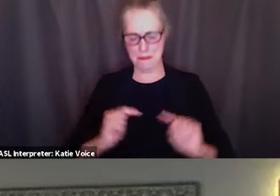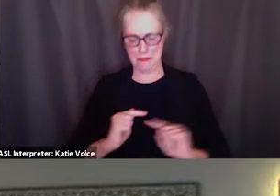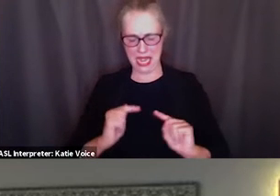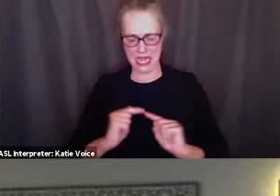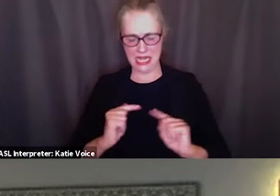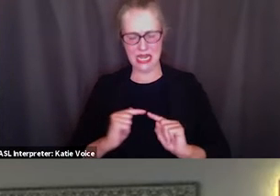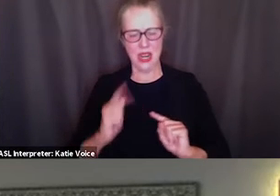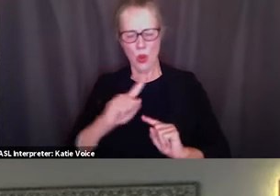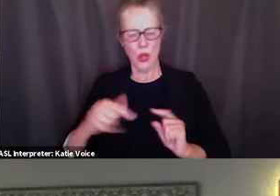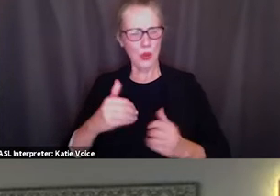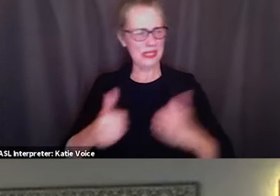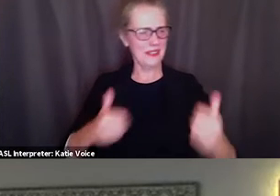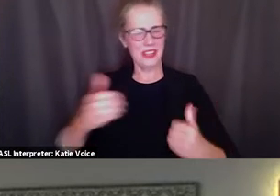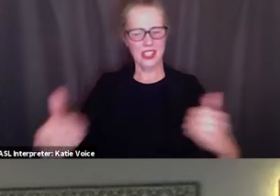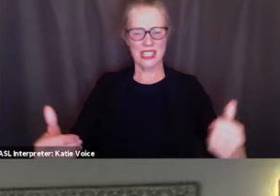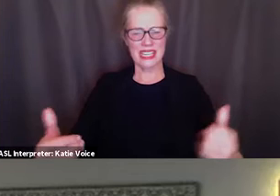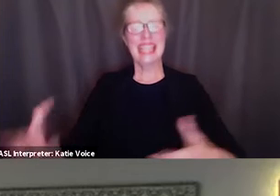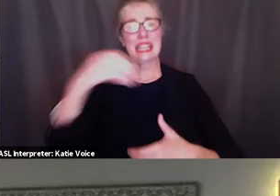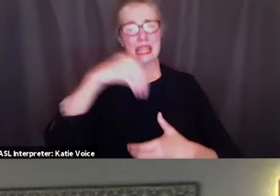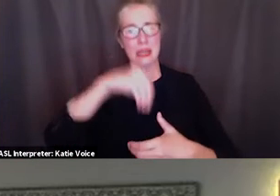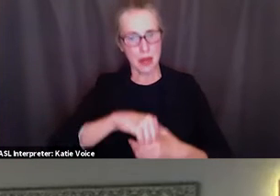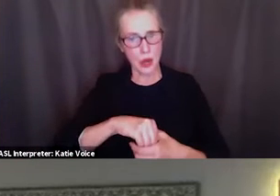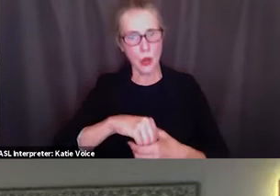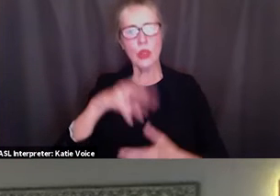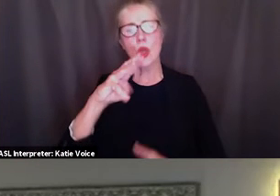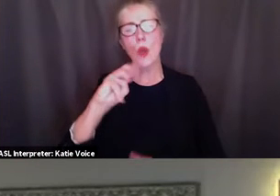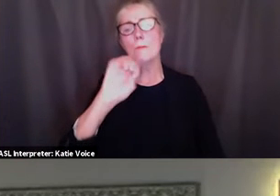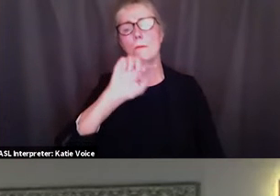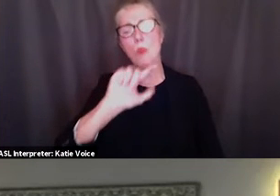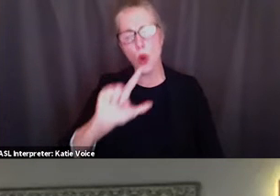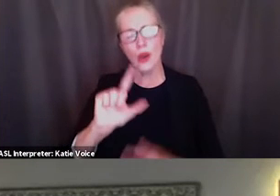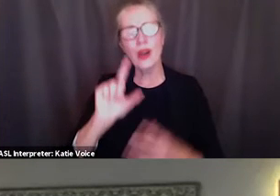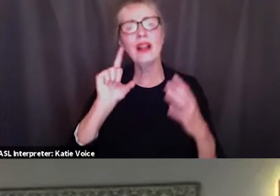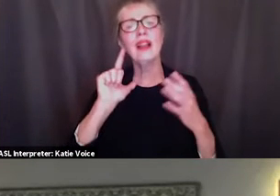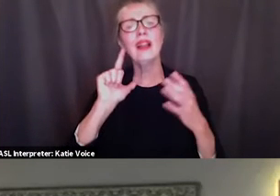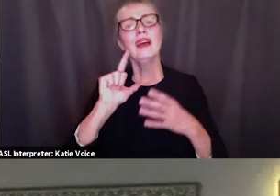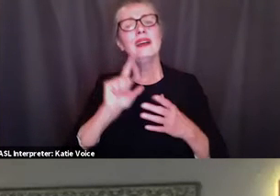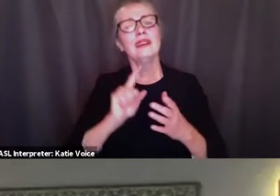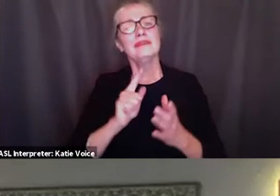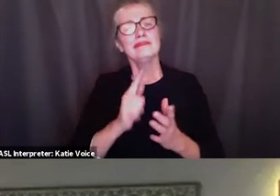y por qué tienen que trastocar la moral?